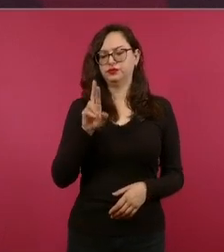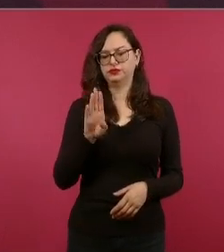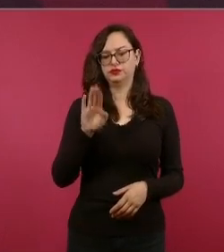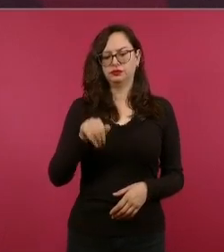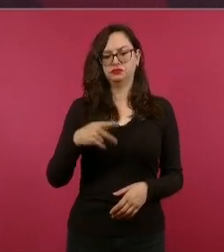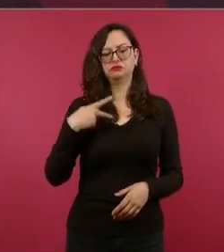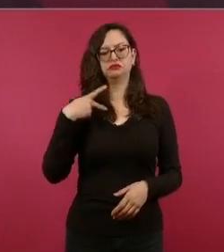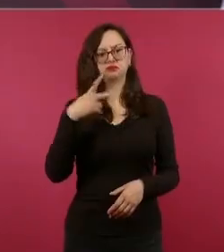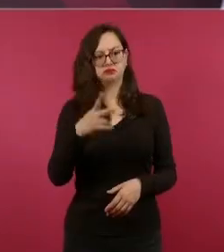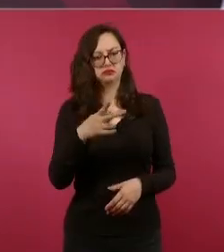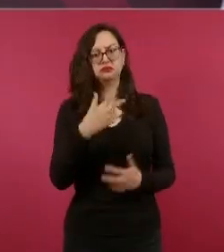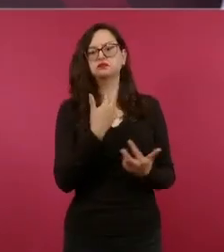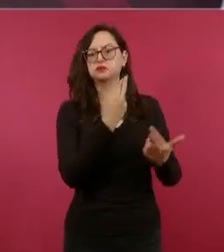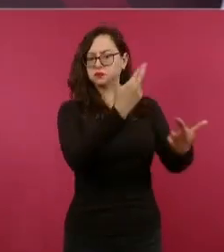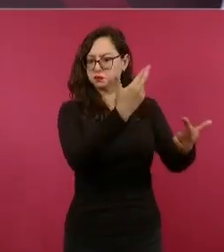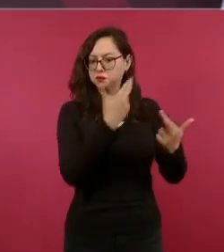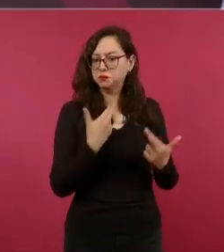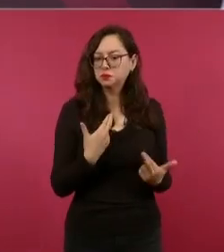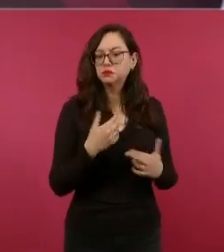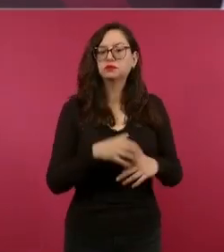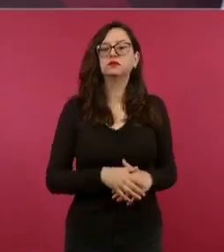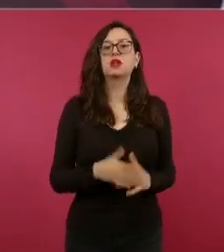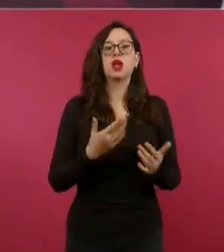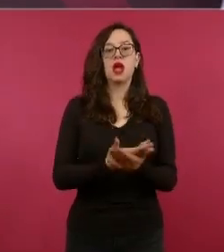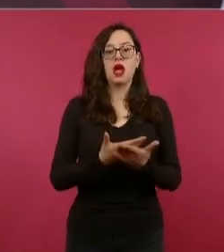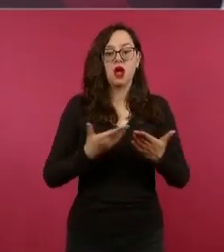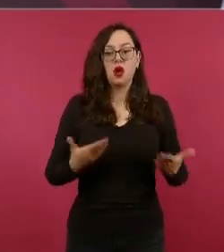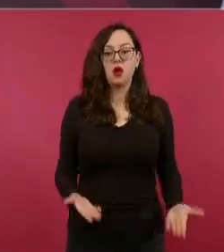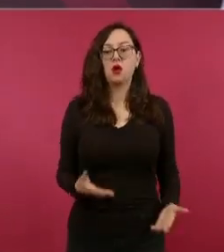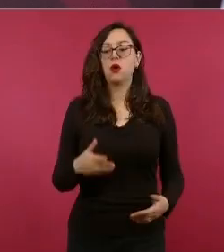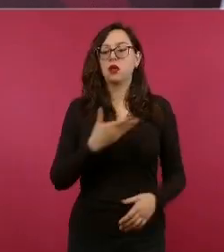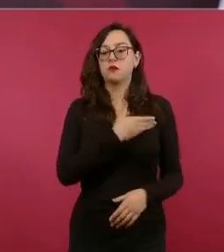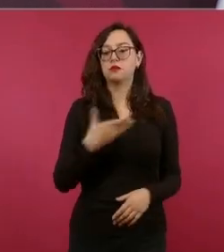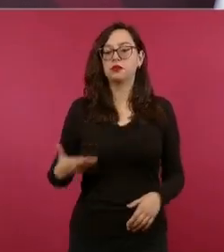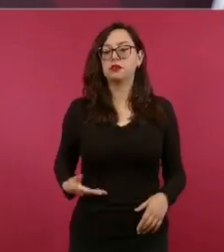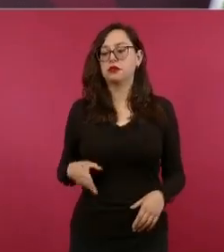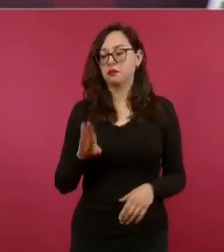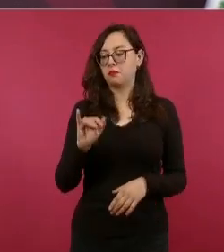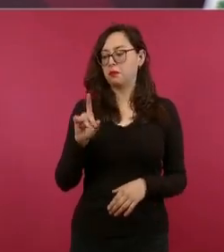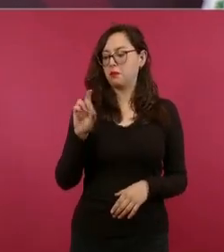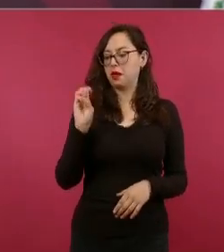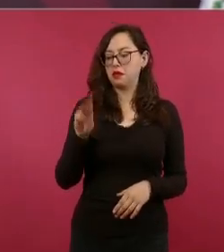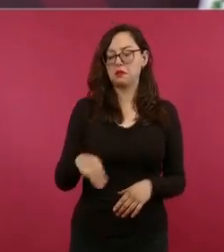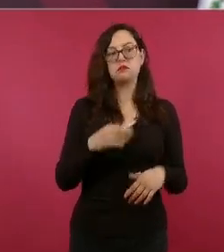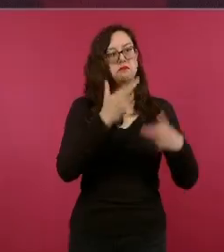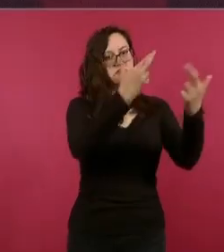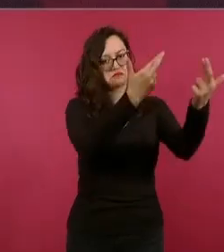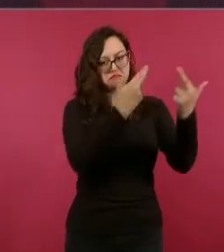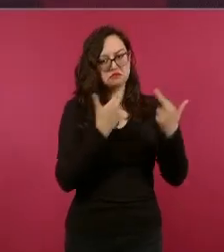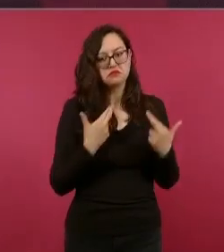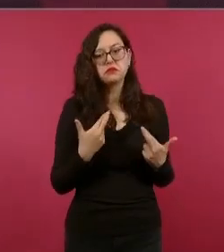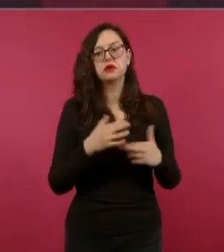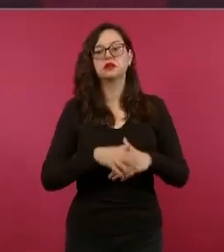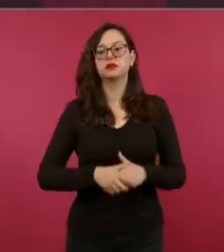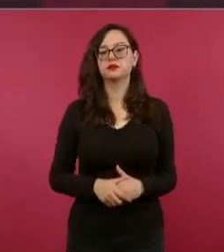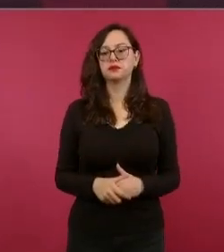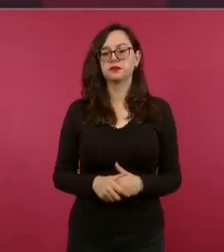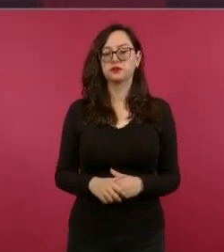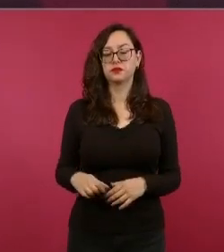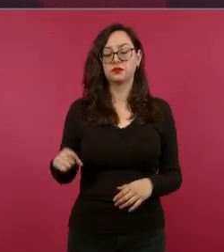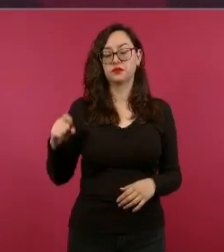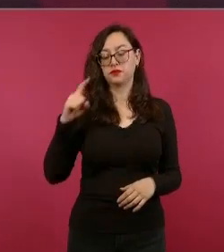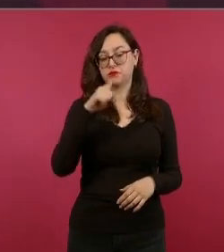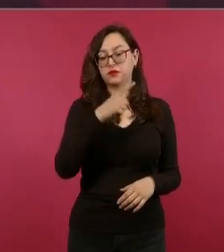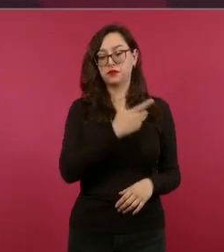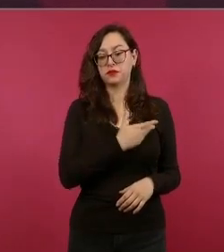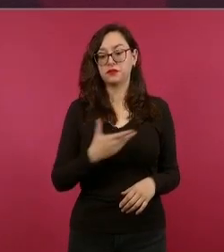Y lo estábamos logrando con el presidente Biden. Siempre repito que